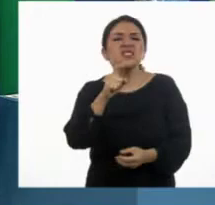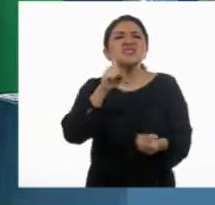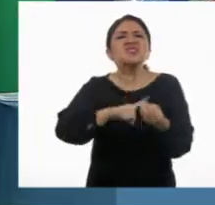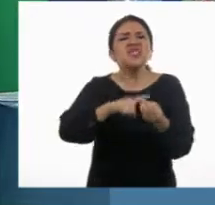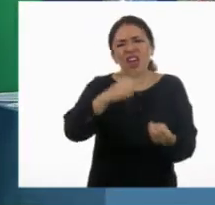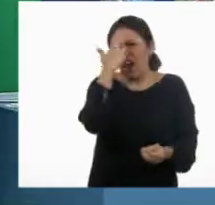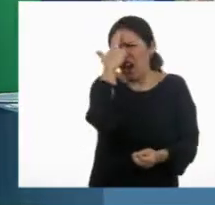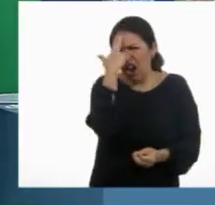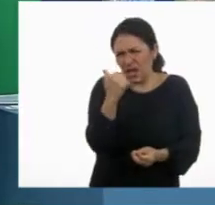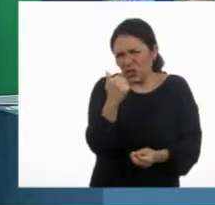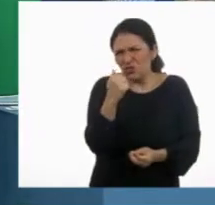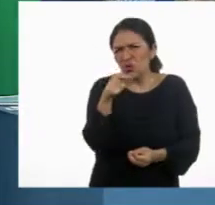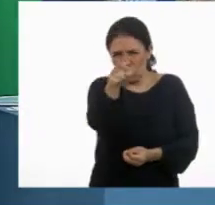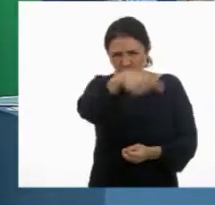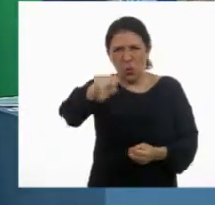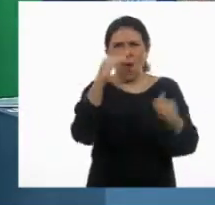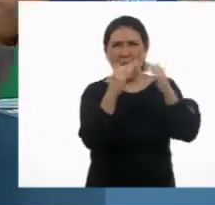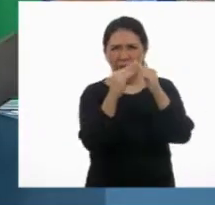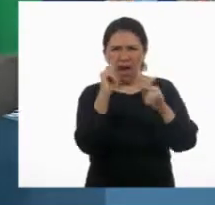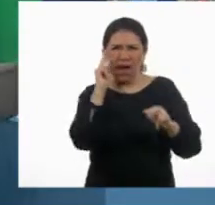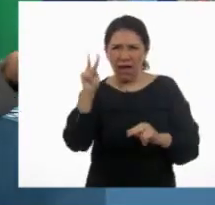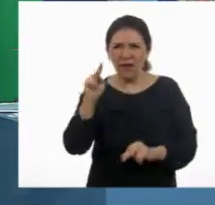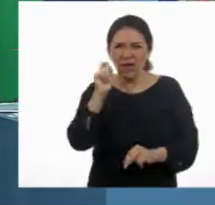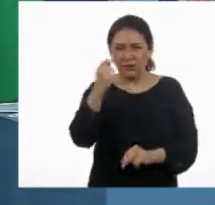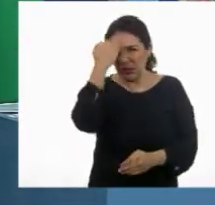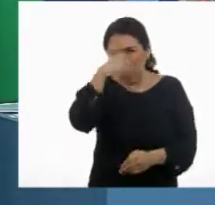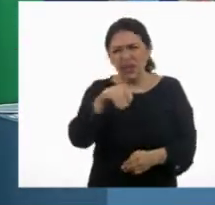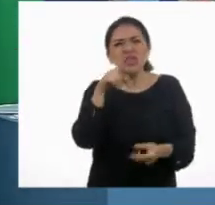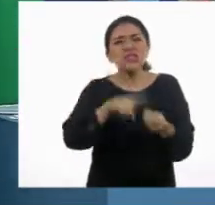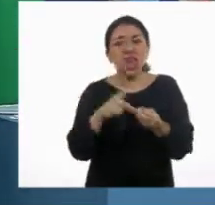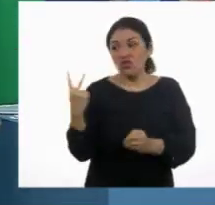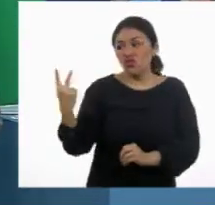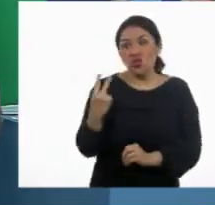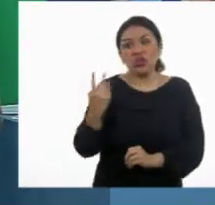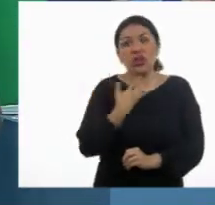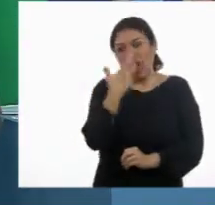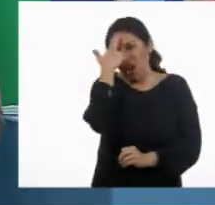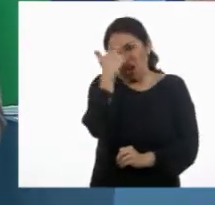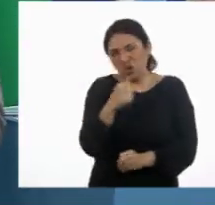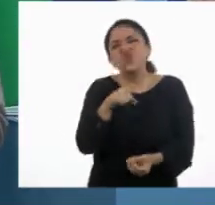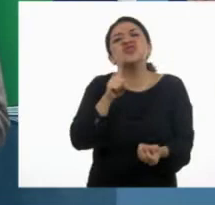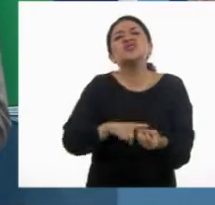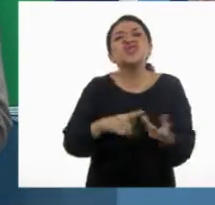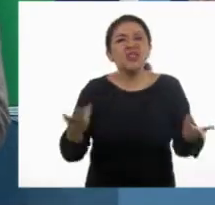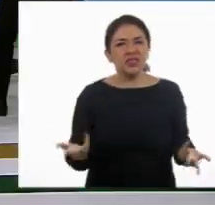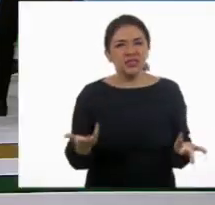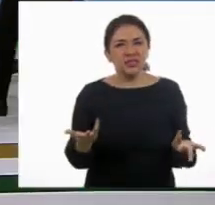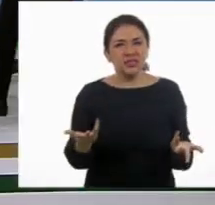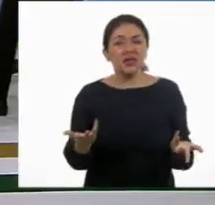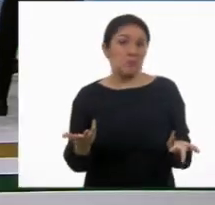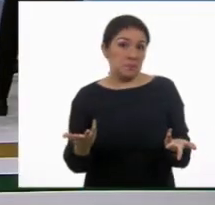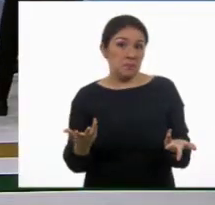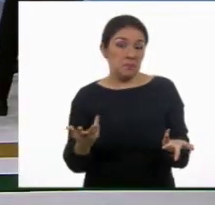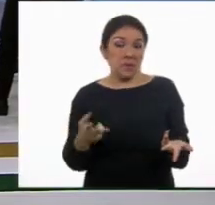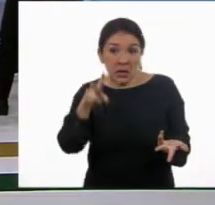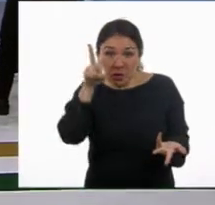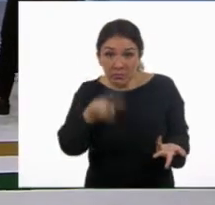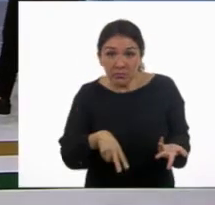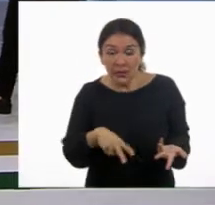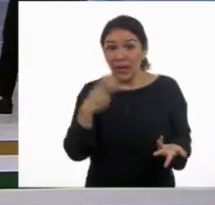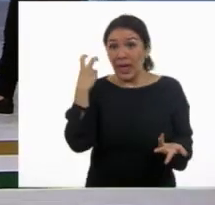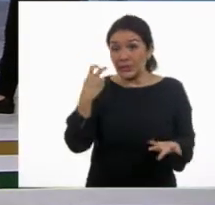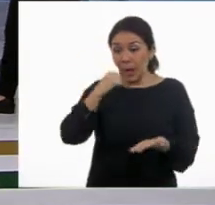razón? ¿Ustedes que están en casa saben quién de los dos tiene la razón? En realidad,